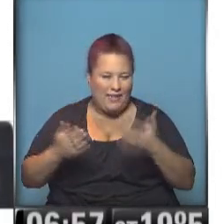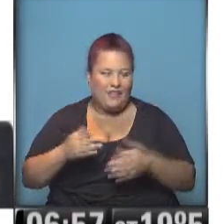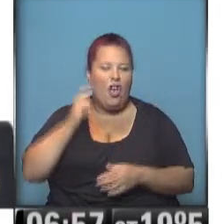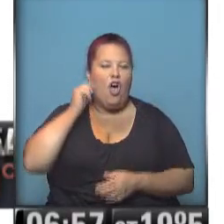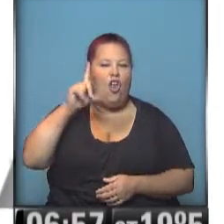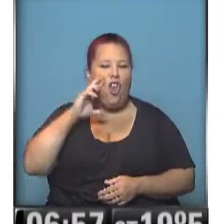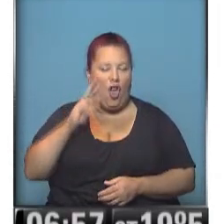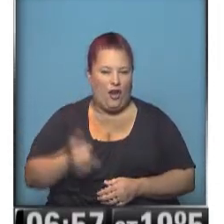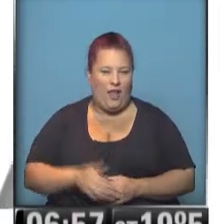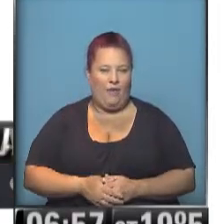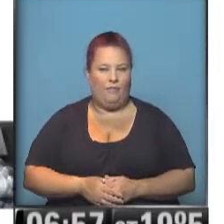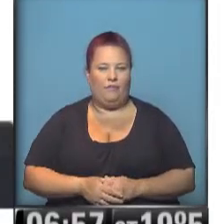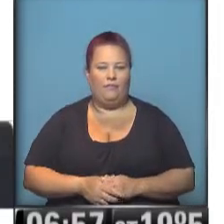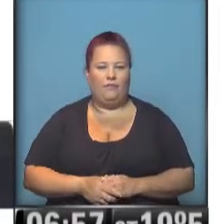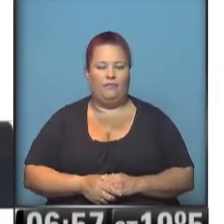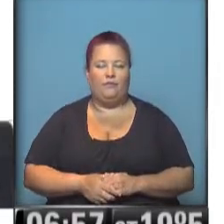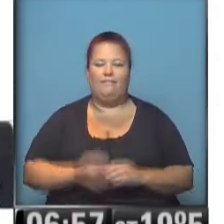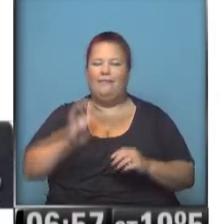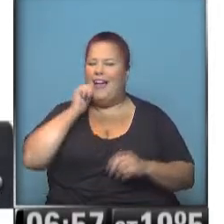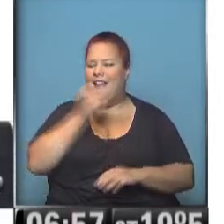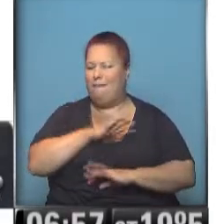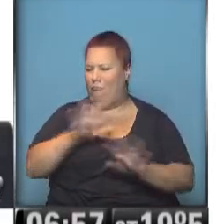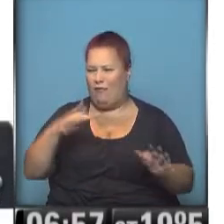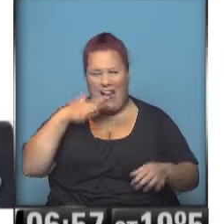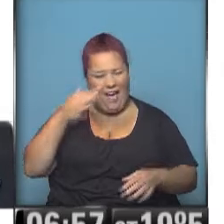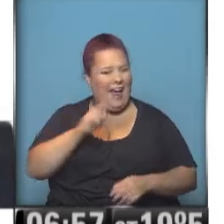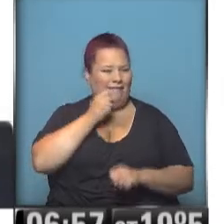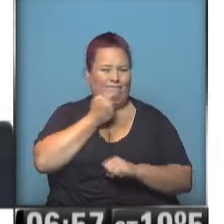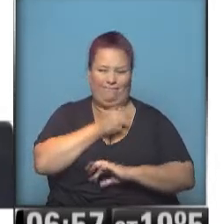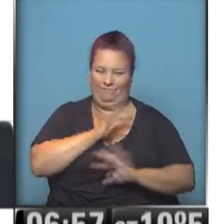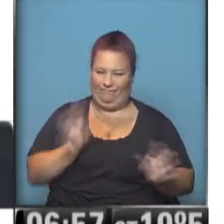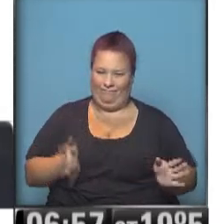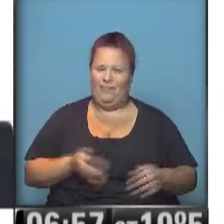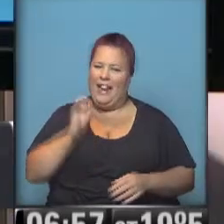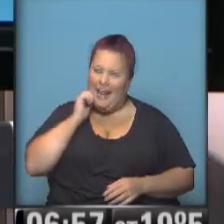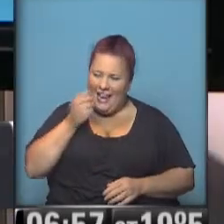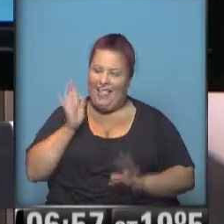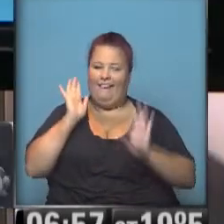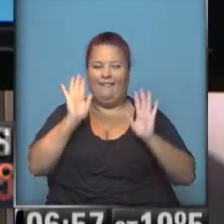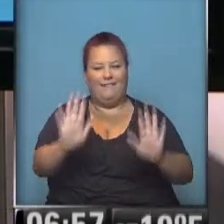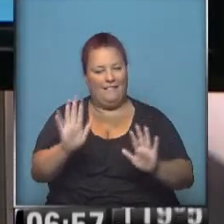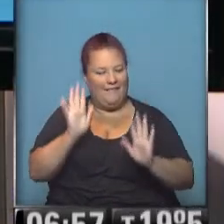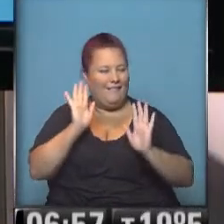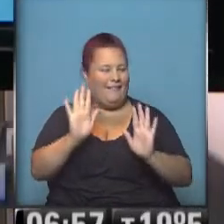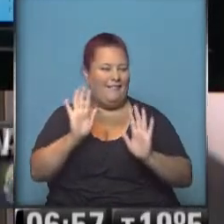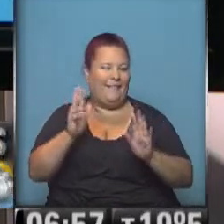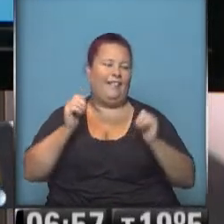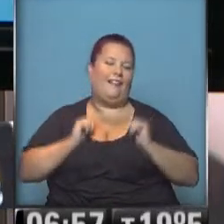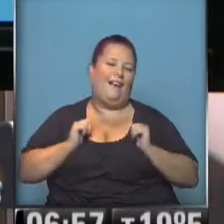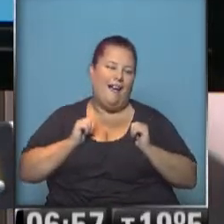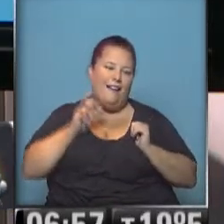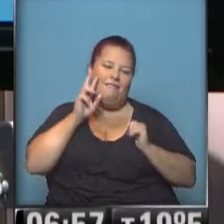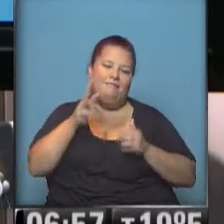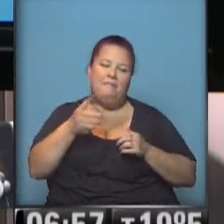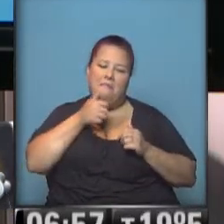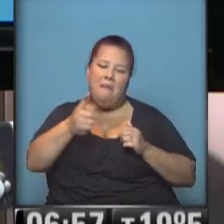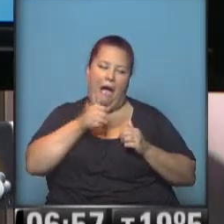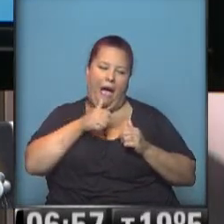Gloria. Gloria, lindísimo, mi amor, lindísimo. Qué lindo para quedarte, ¿eh? Quedarse ahí sentadito compartiendo